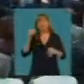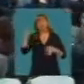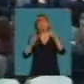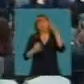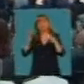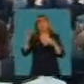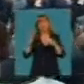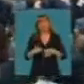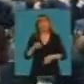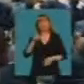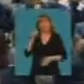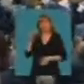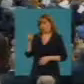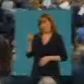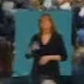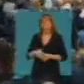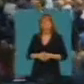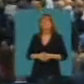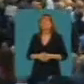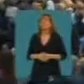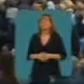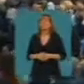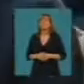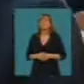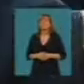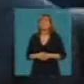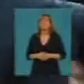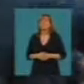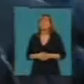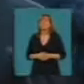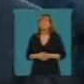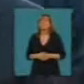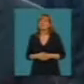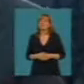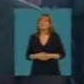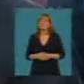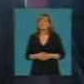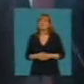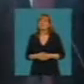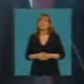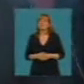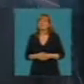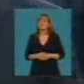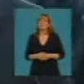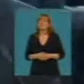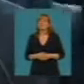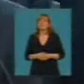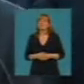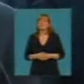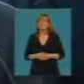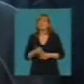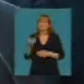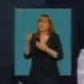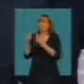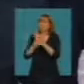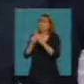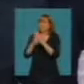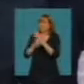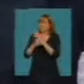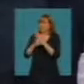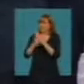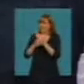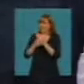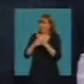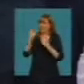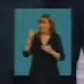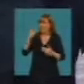Doctor... Esto ya había venido. Doctor Julio